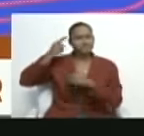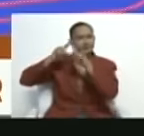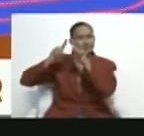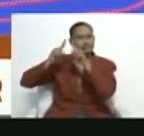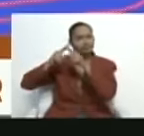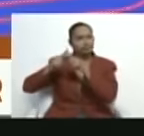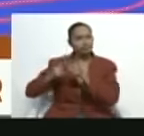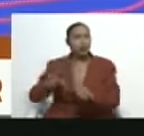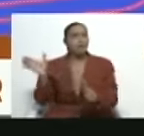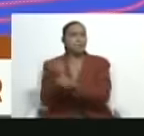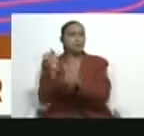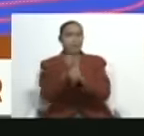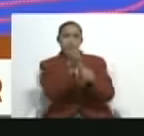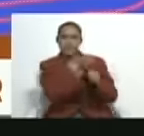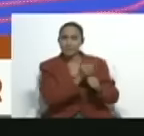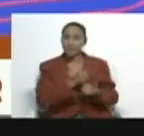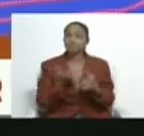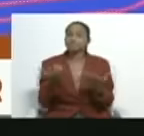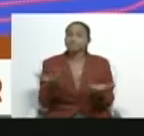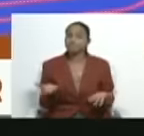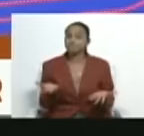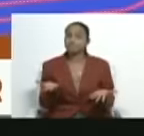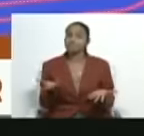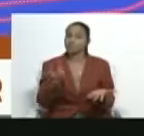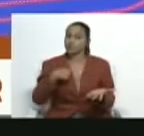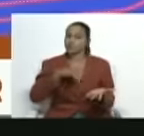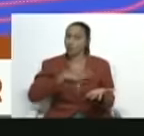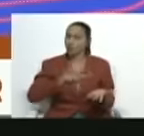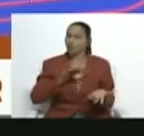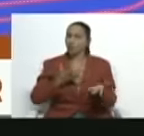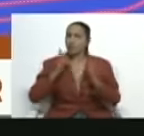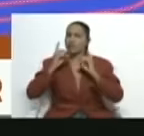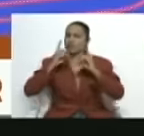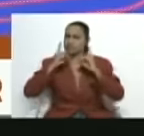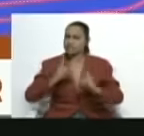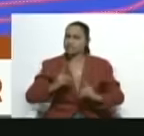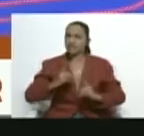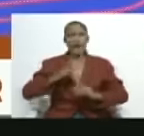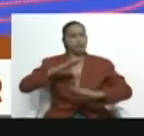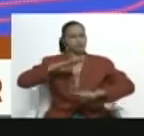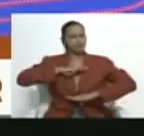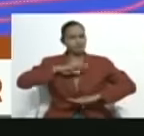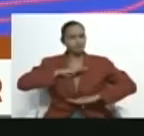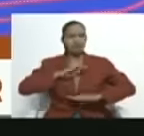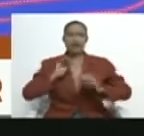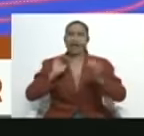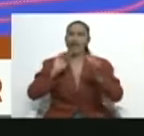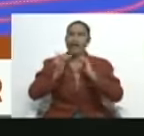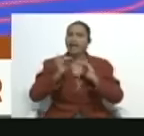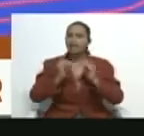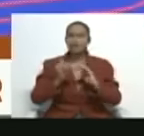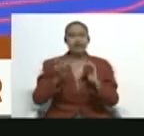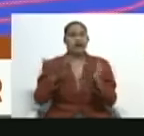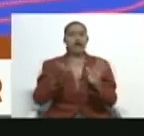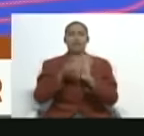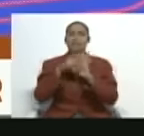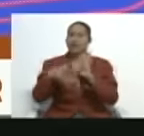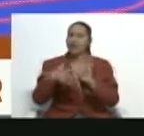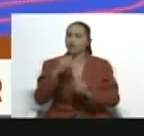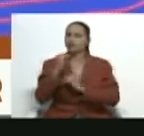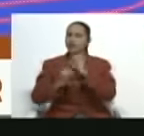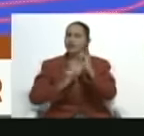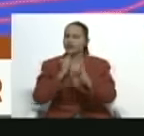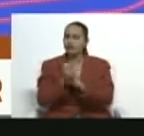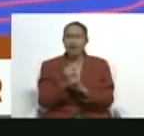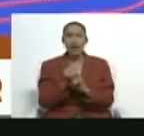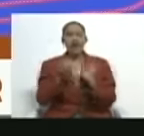la necesidad de que reafirmemos posturas de dignidad posturas apegados al derecho humanitario de paz